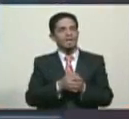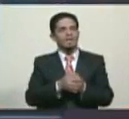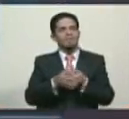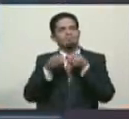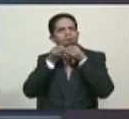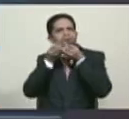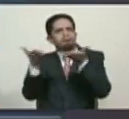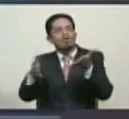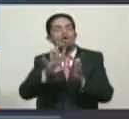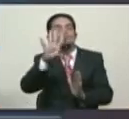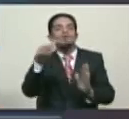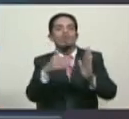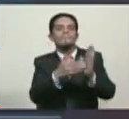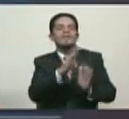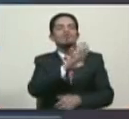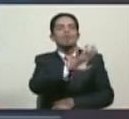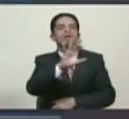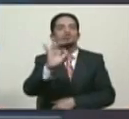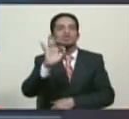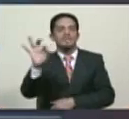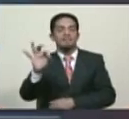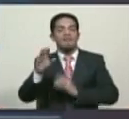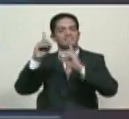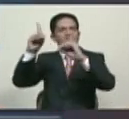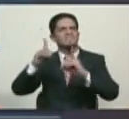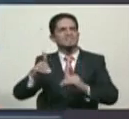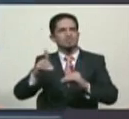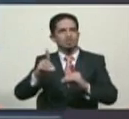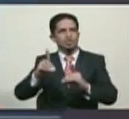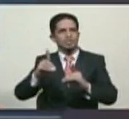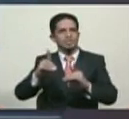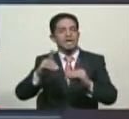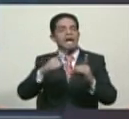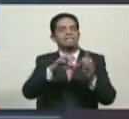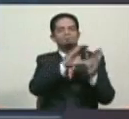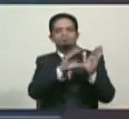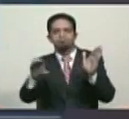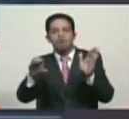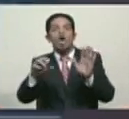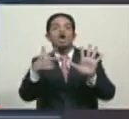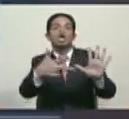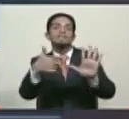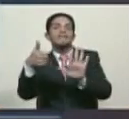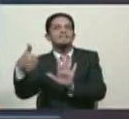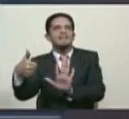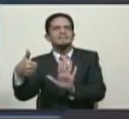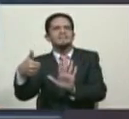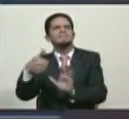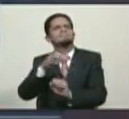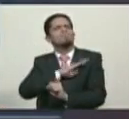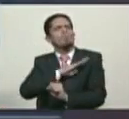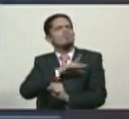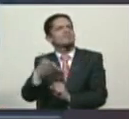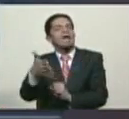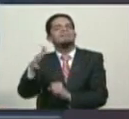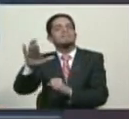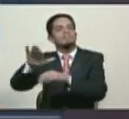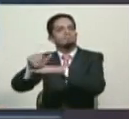de 4.400 decisiones, de las cuales 86 de ellas pertenecen a la sala